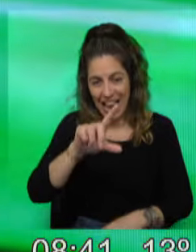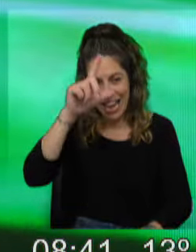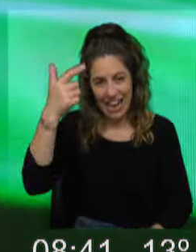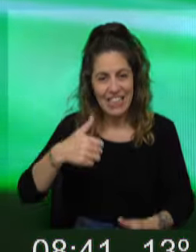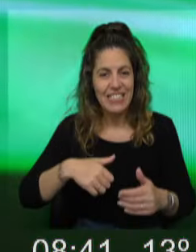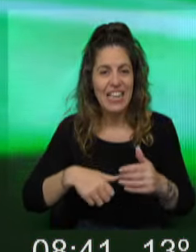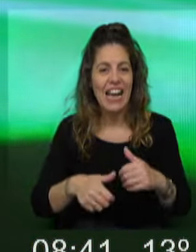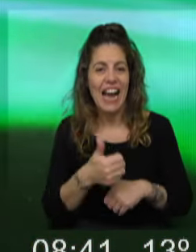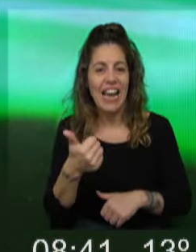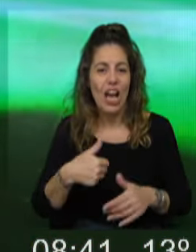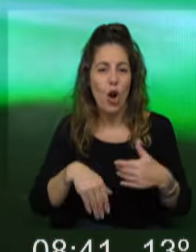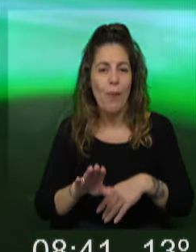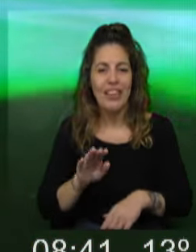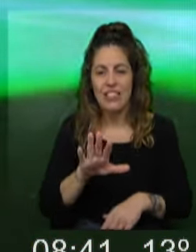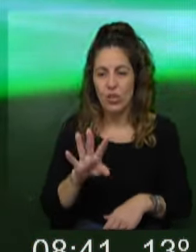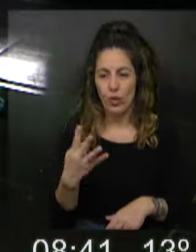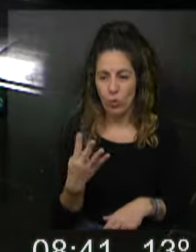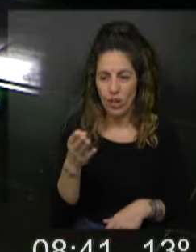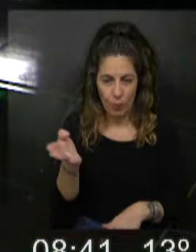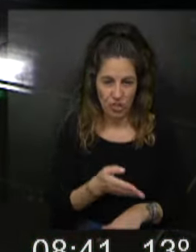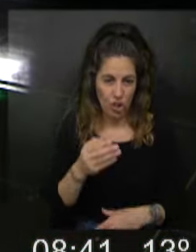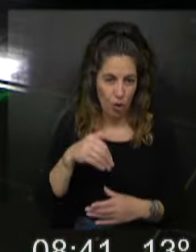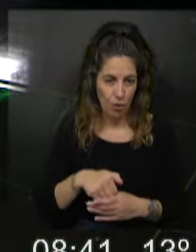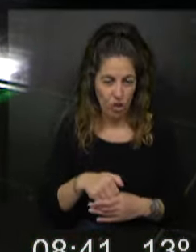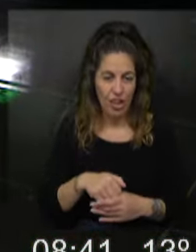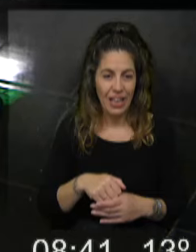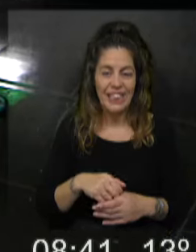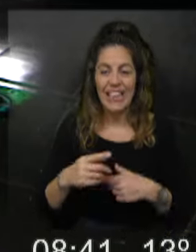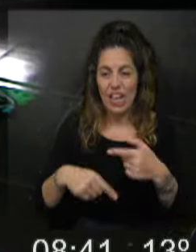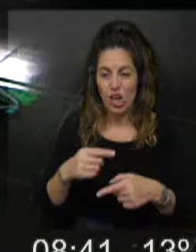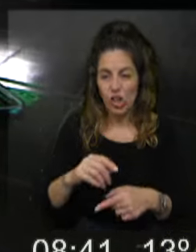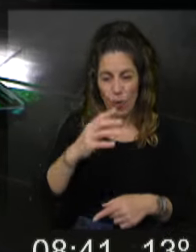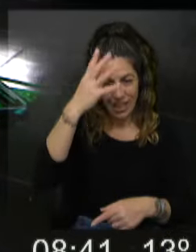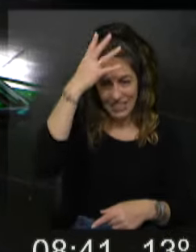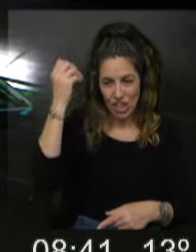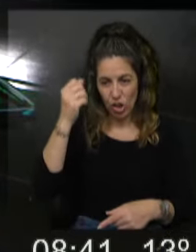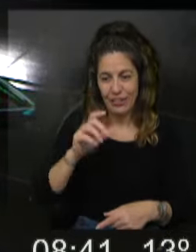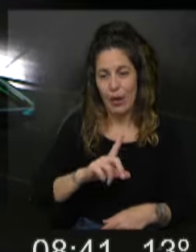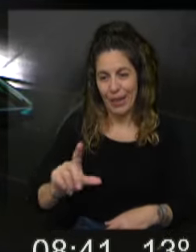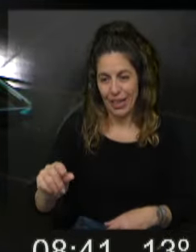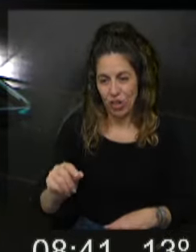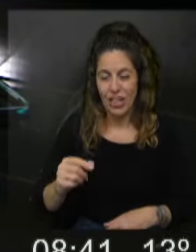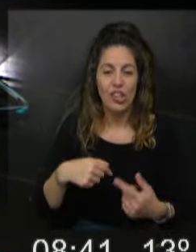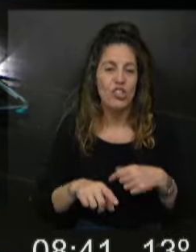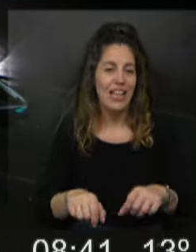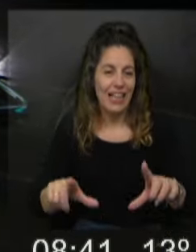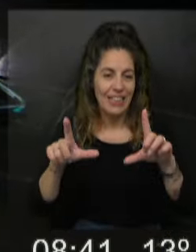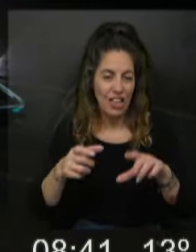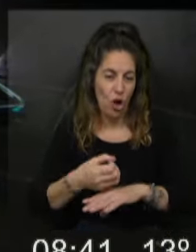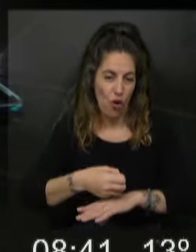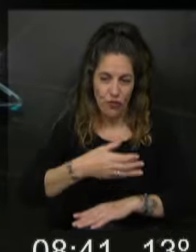de los votos y quien le sigue es sartori está bastante lejos entonces el el el el candidato ahora